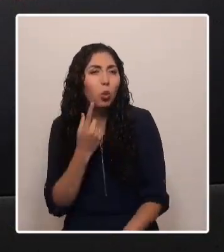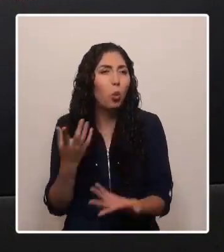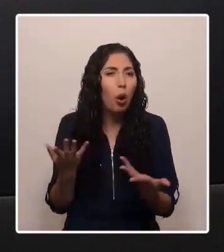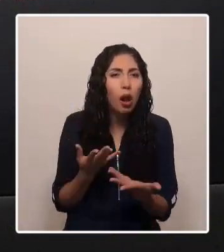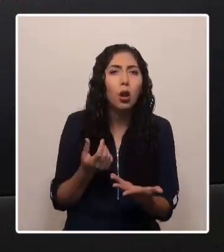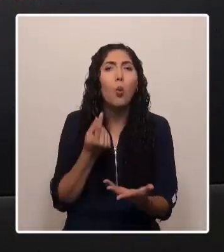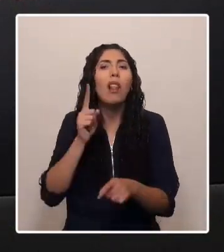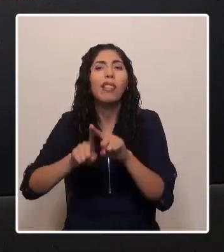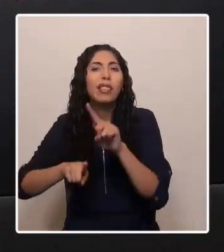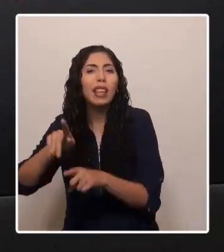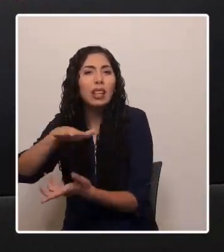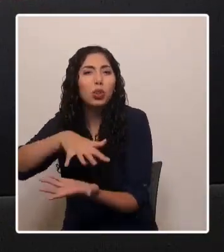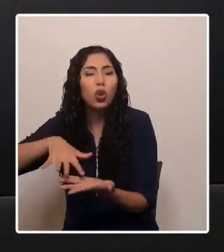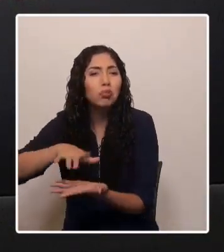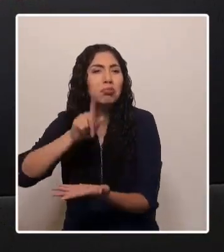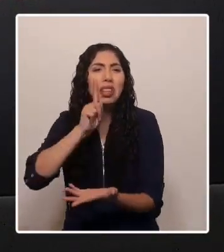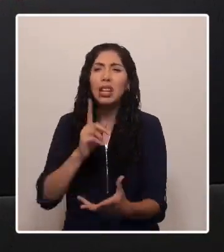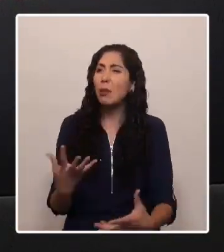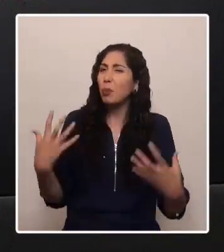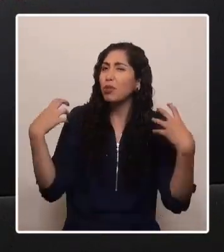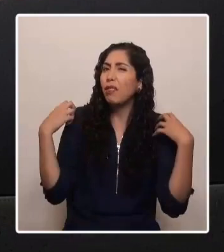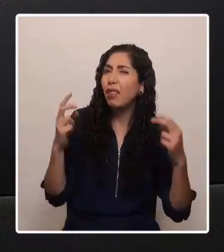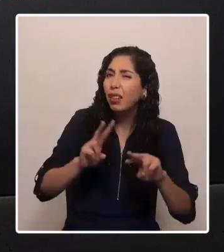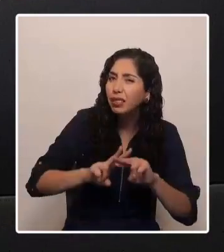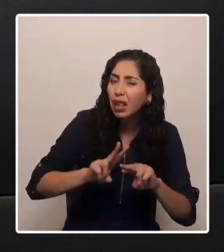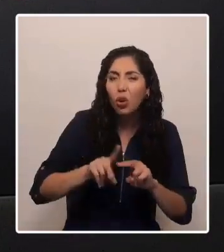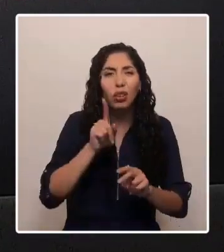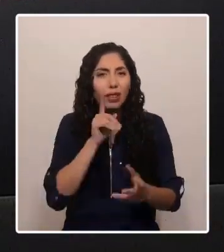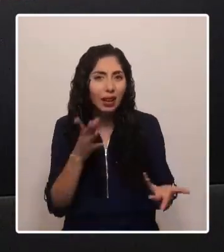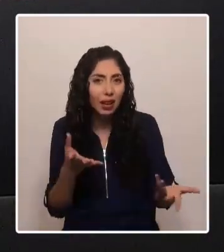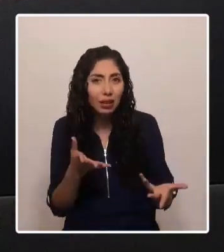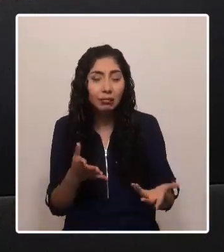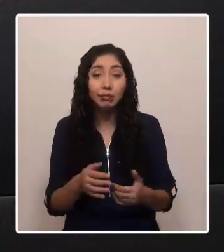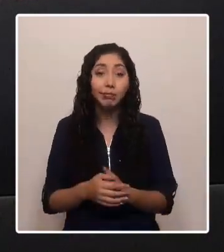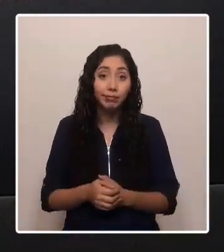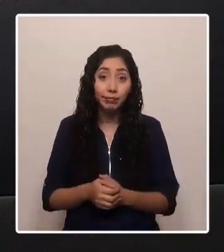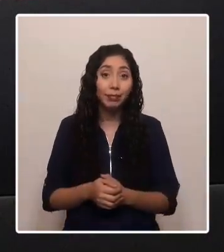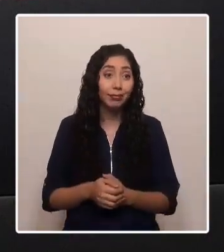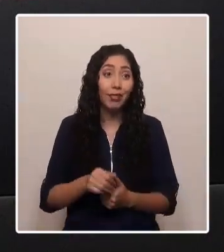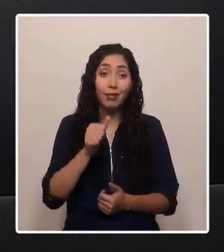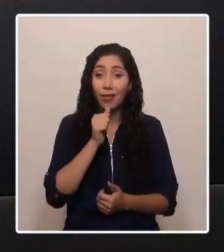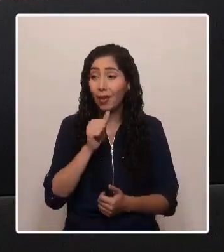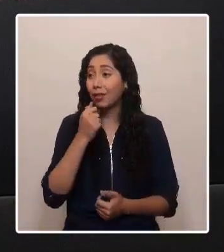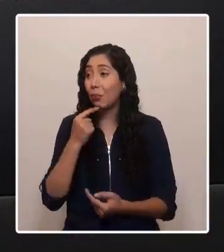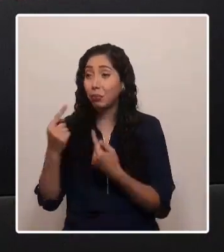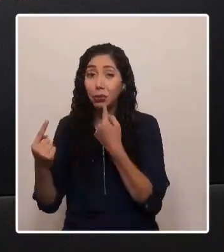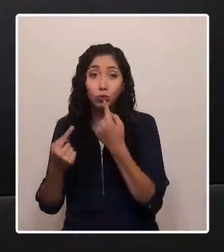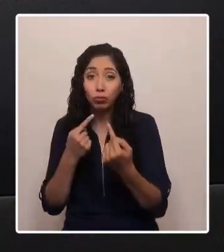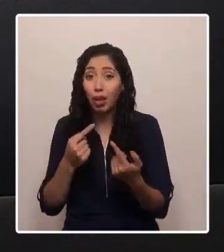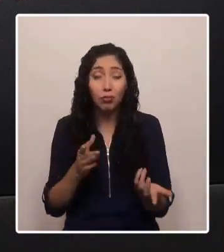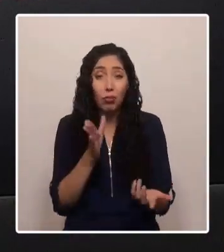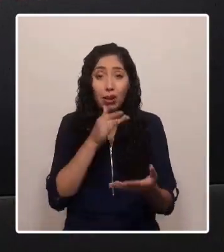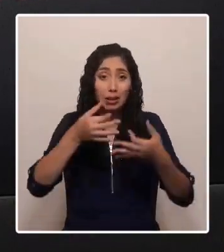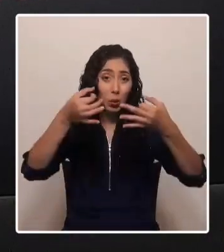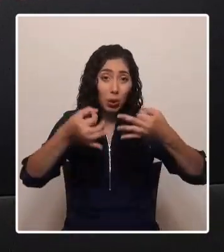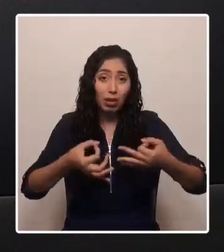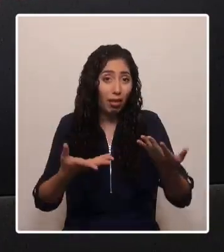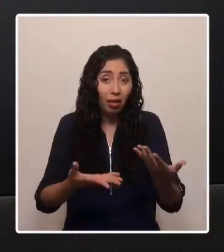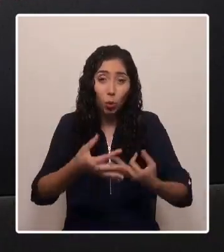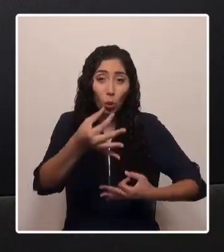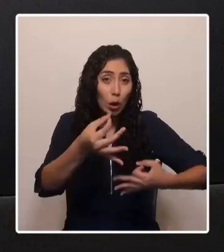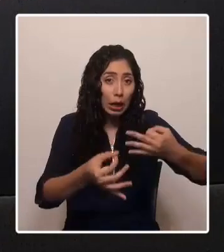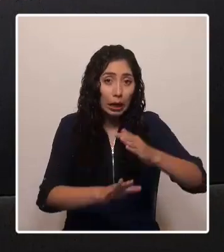territorios? ¿Quién tendrá el poder de hacerlo? Arbitrariedad total, incerteza jurídica absoluta.